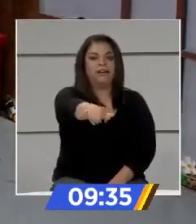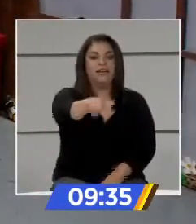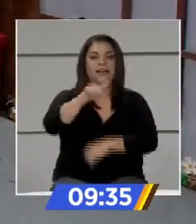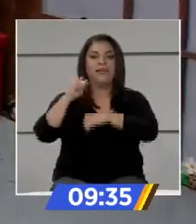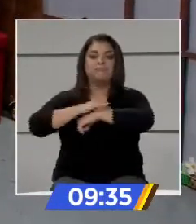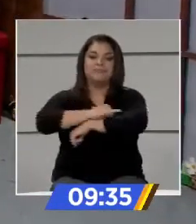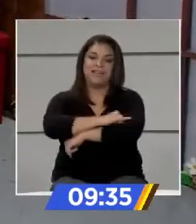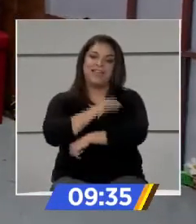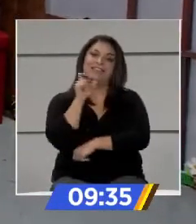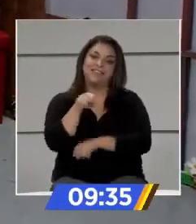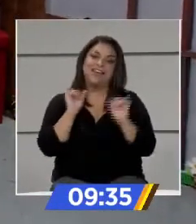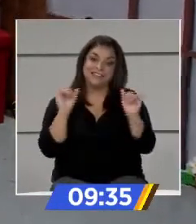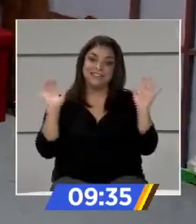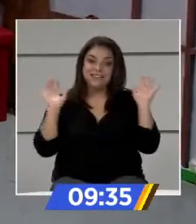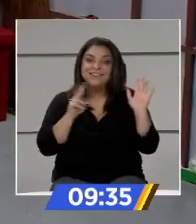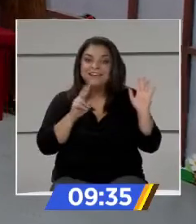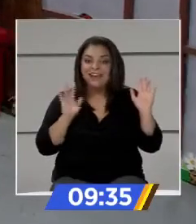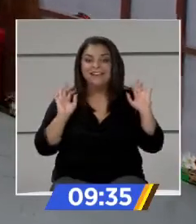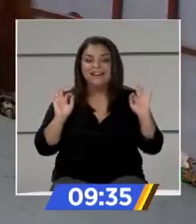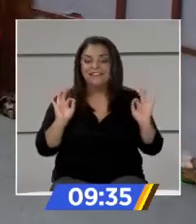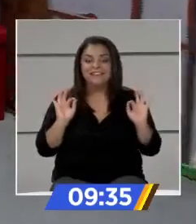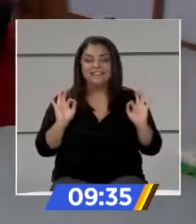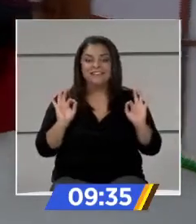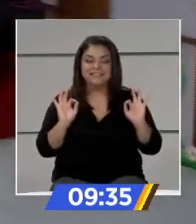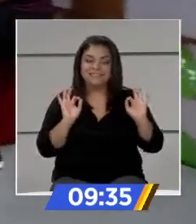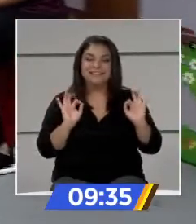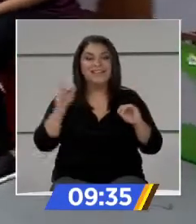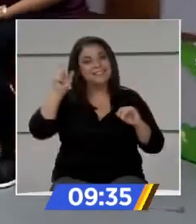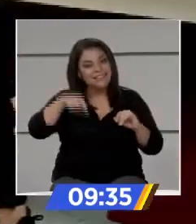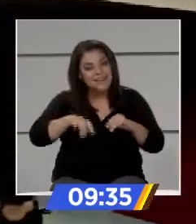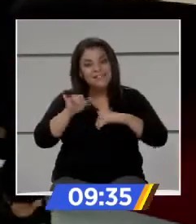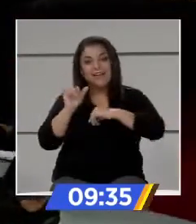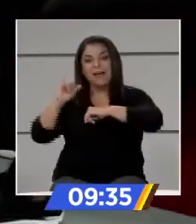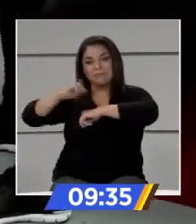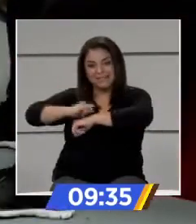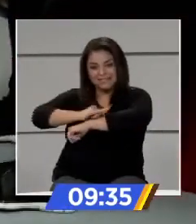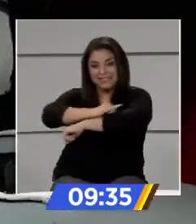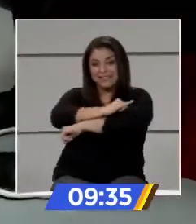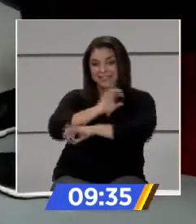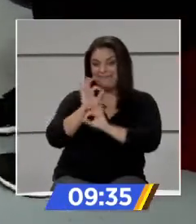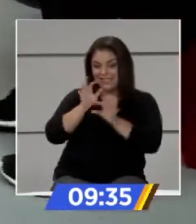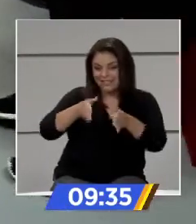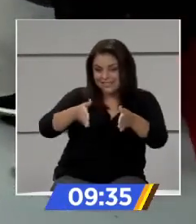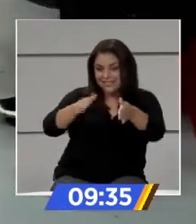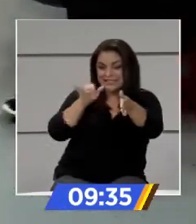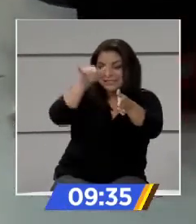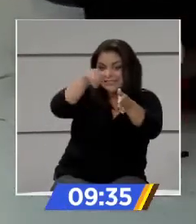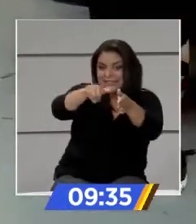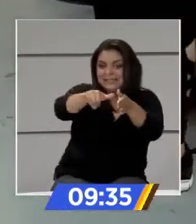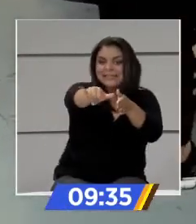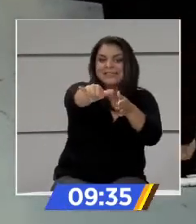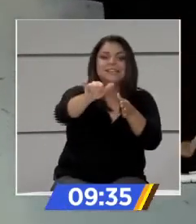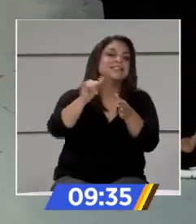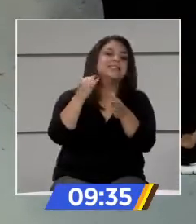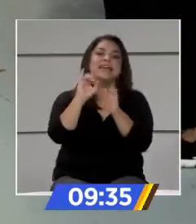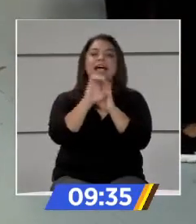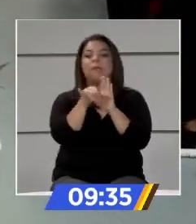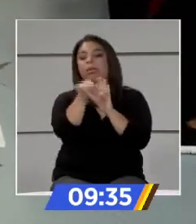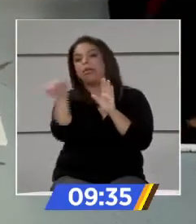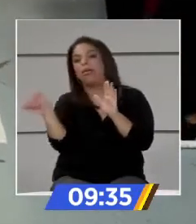Así tiene que ser, ¿verdad, chicas? Y eso, está bien. Tienen que ir en la pista. Ajá. Sí, bueno, está bien. Yo pero voy por si, 500. Pero si hace